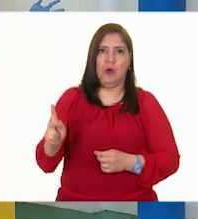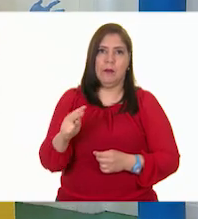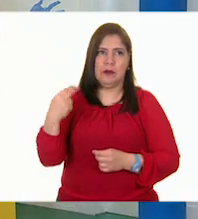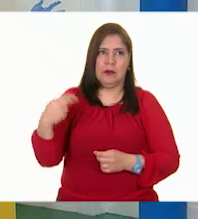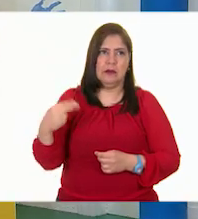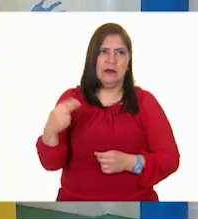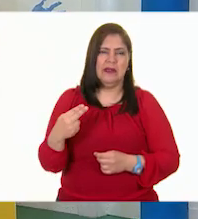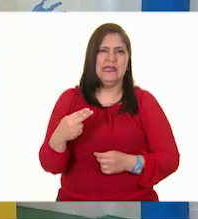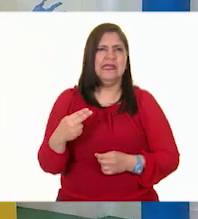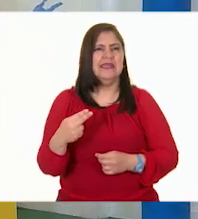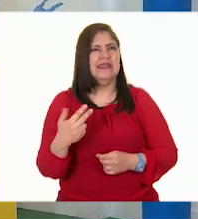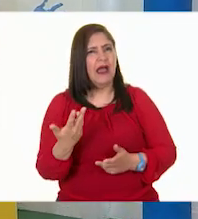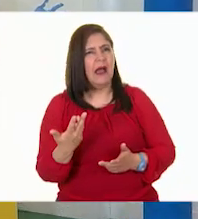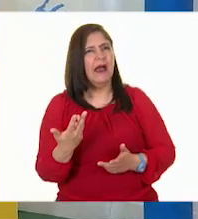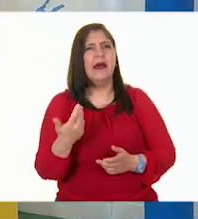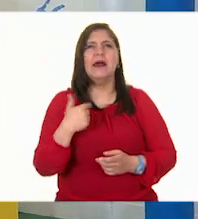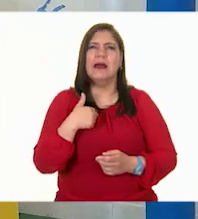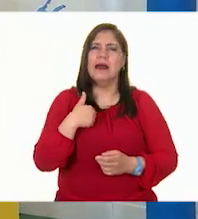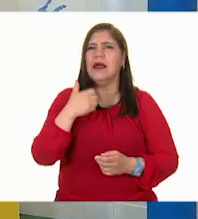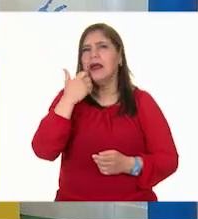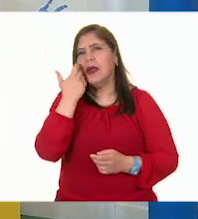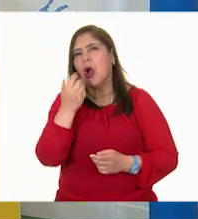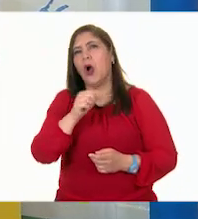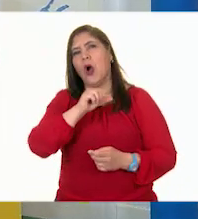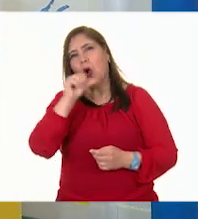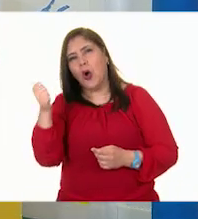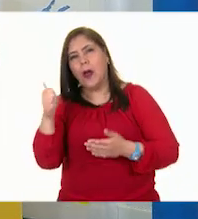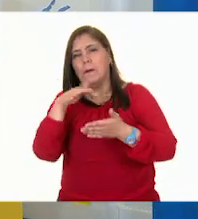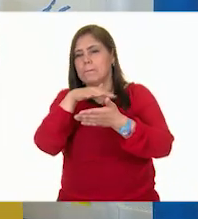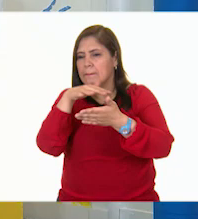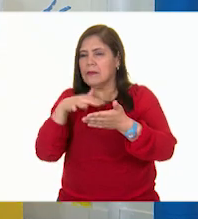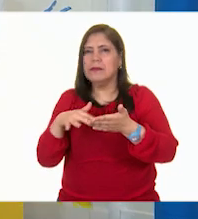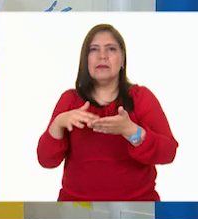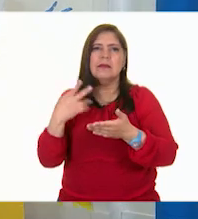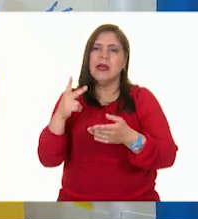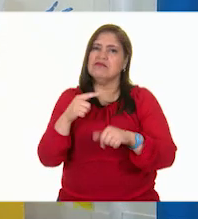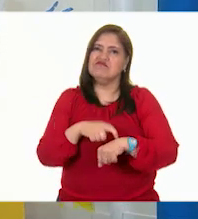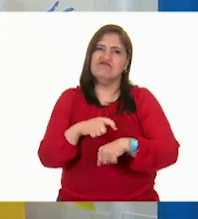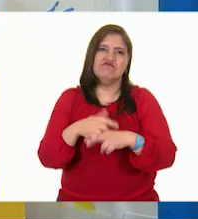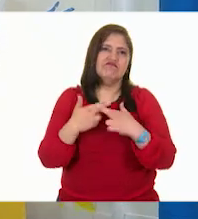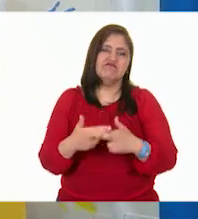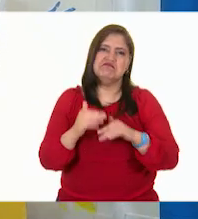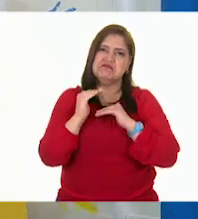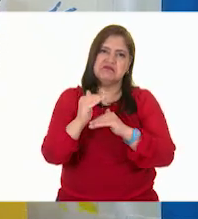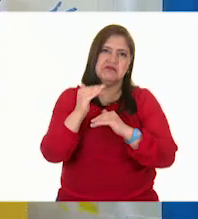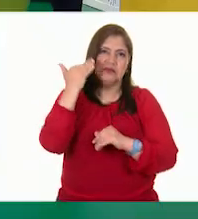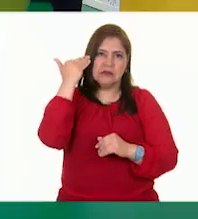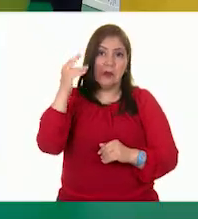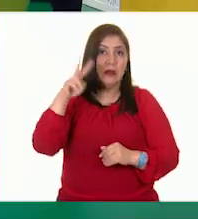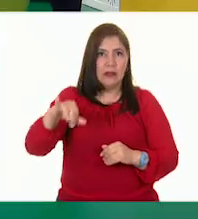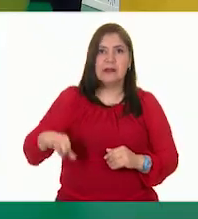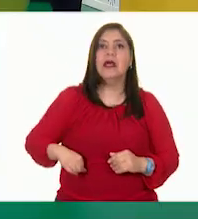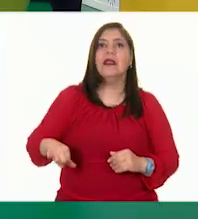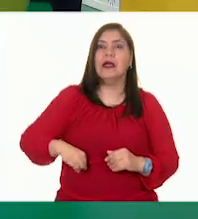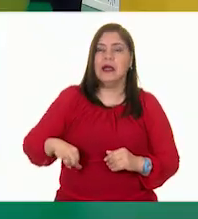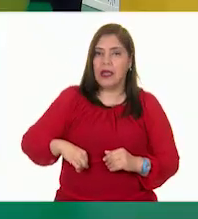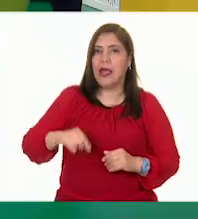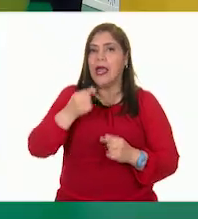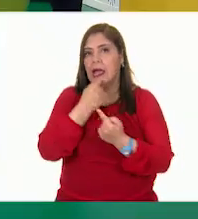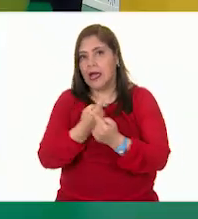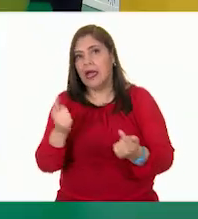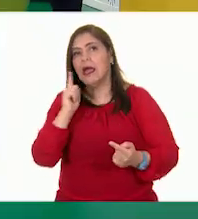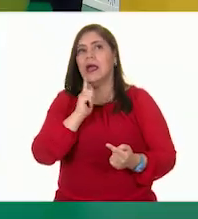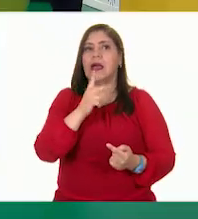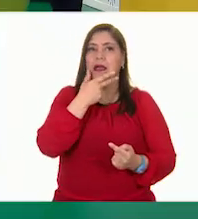Ay, quisiéramos hacer otra lectura. Pero ya no tenemos tiempo. Porque maestra, está muy se nos acabó. interesante, ¿verdad? Este tema de las niñas y los